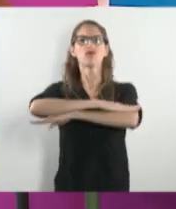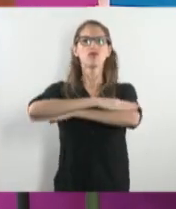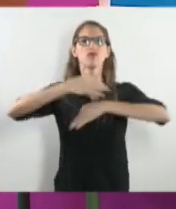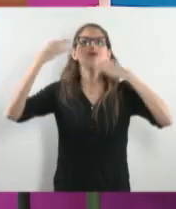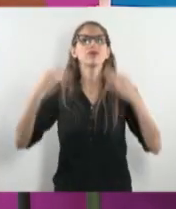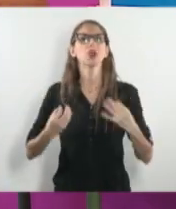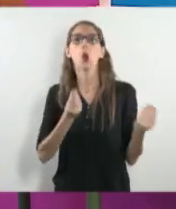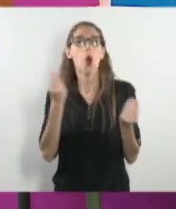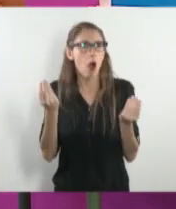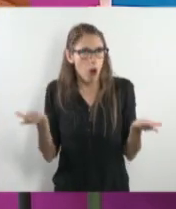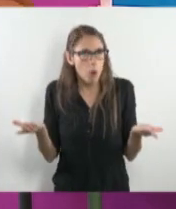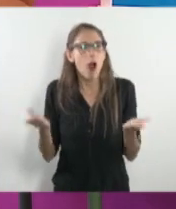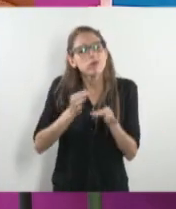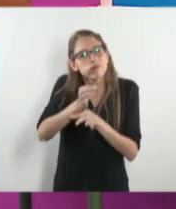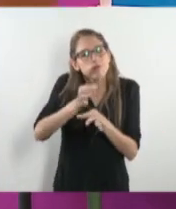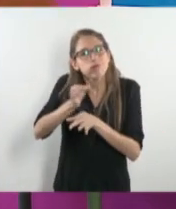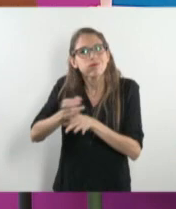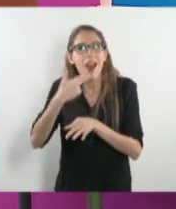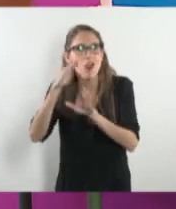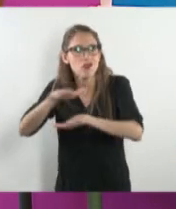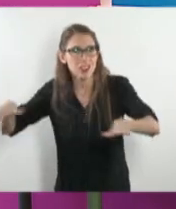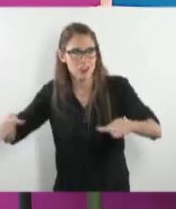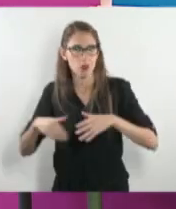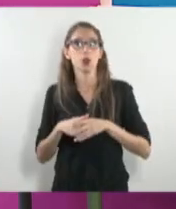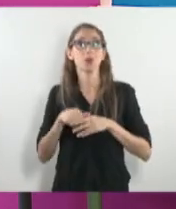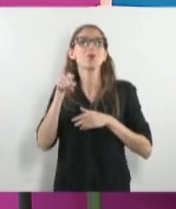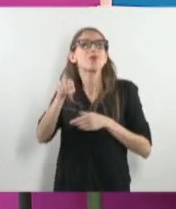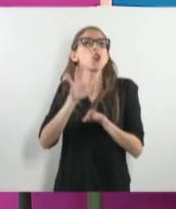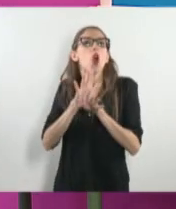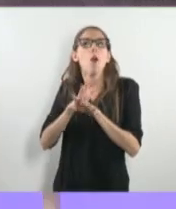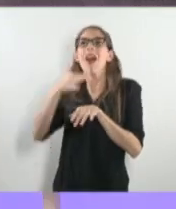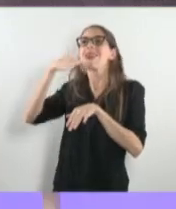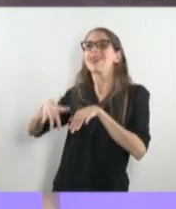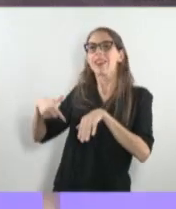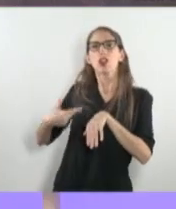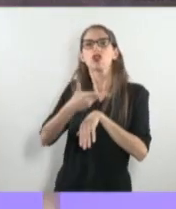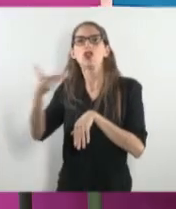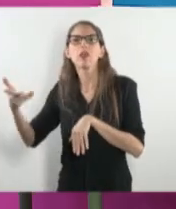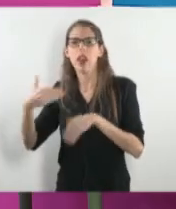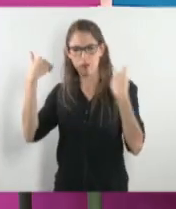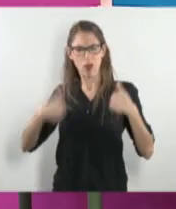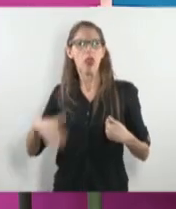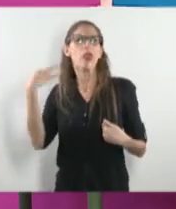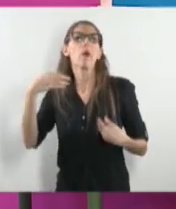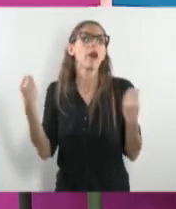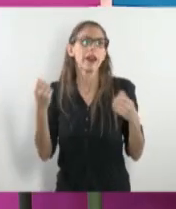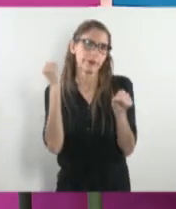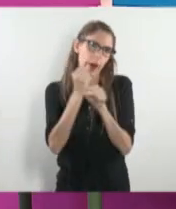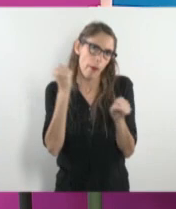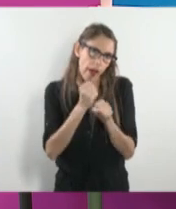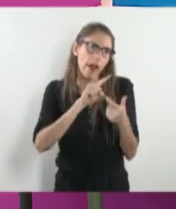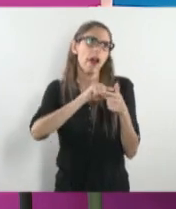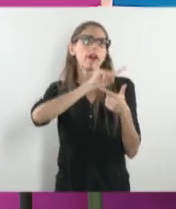una buena persona, digamos, en la sociedad, con esos códigos, claro, de los de trabajar, ¿no? Como uh-huh. De